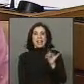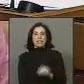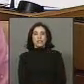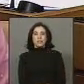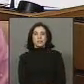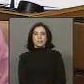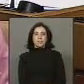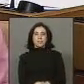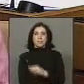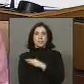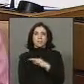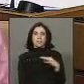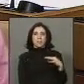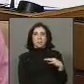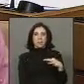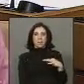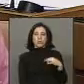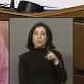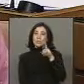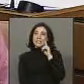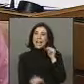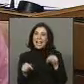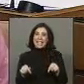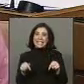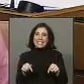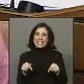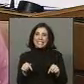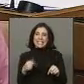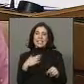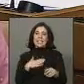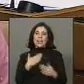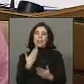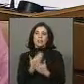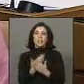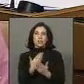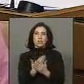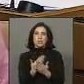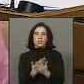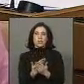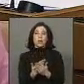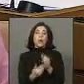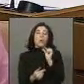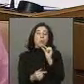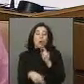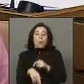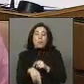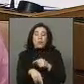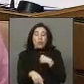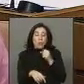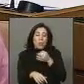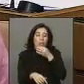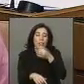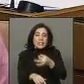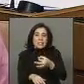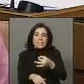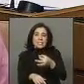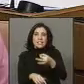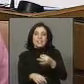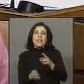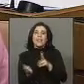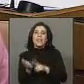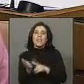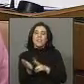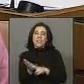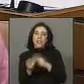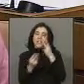Ministro, estando usted aquí presente, quiero aprovechar estos pocos minutos que me quedan para decirle que